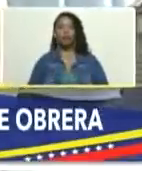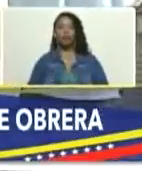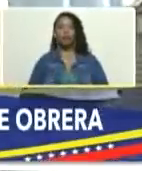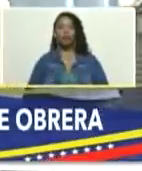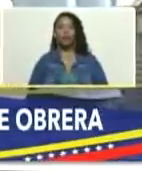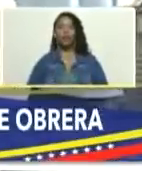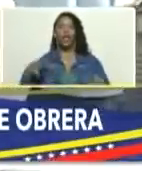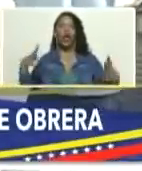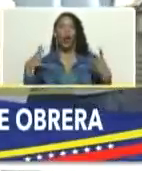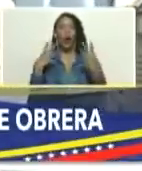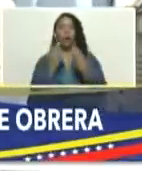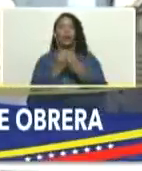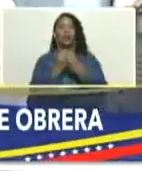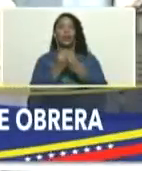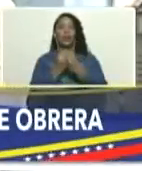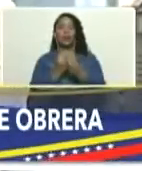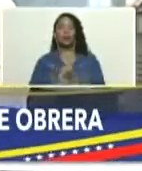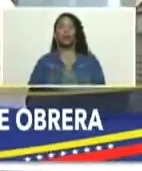compañeros